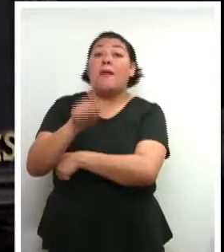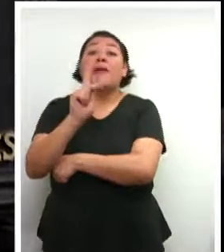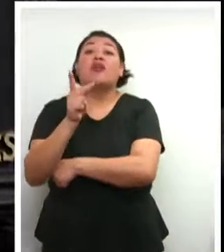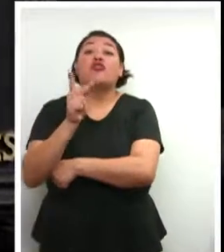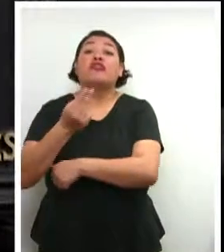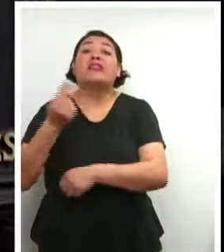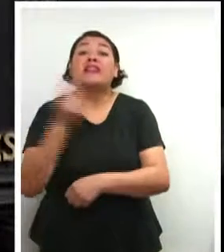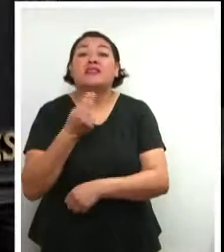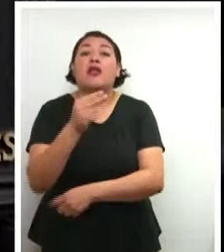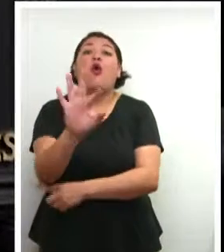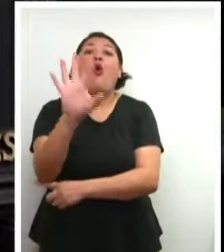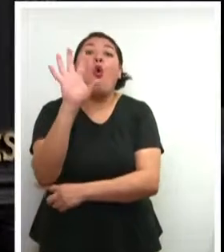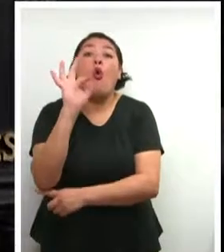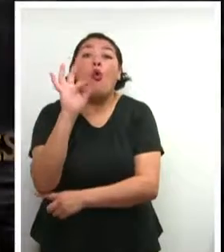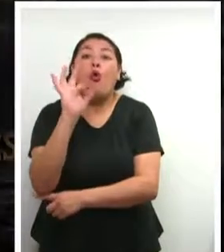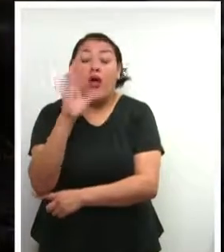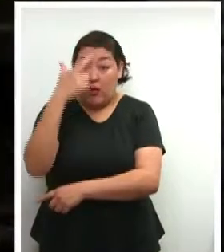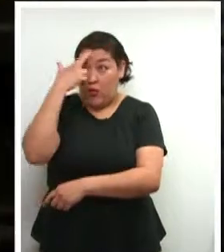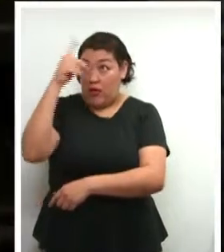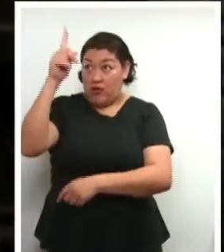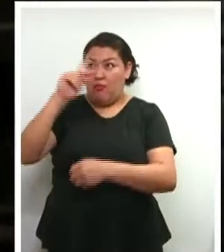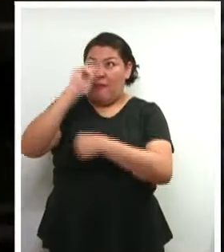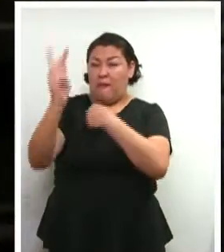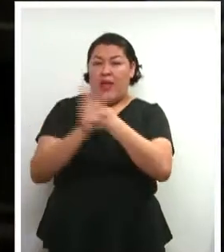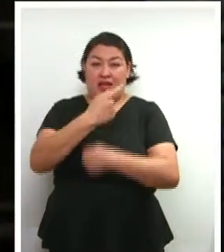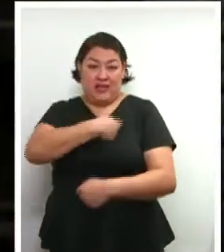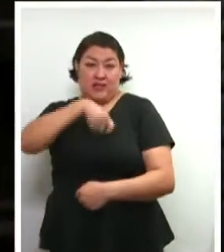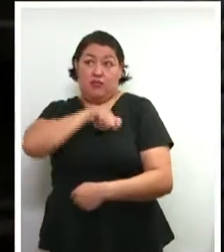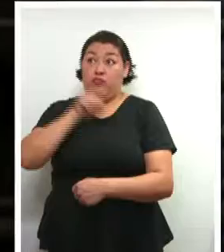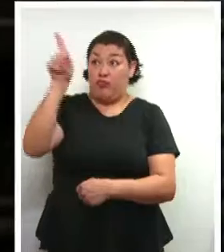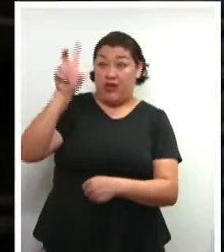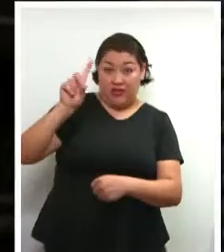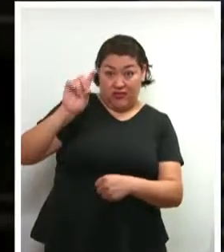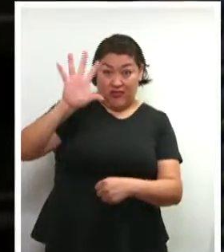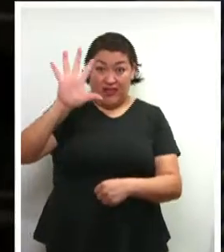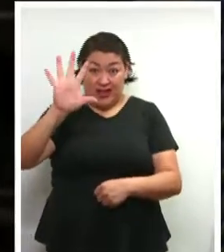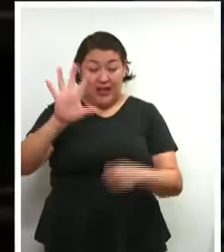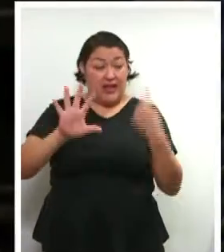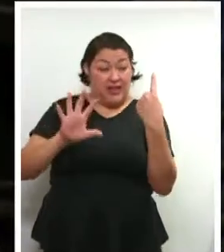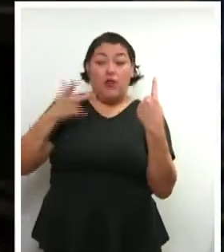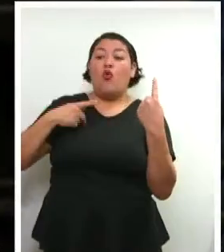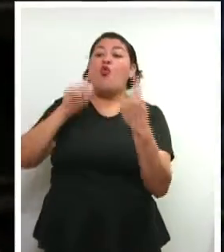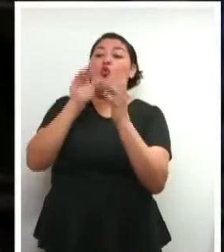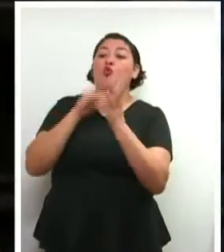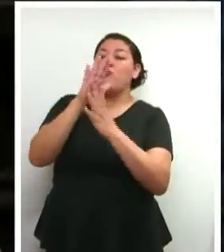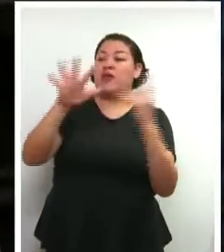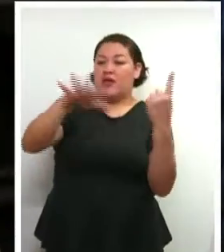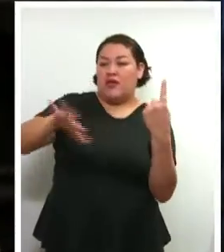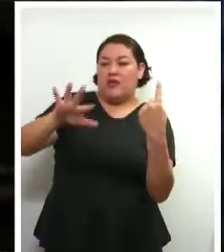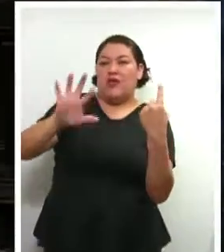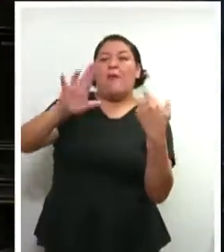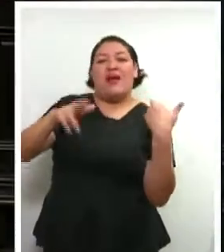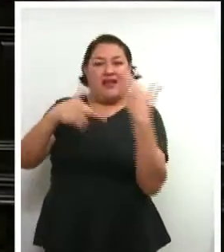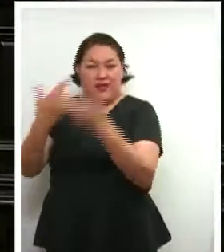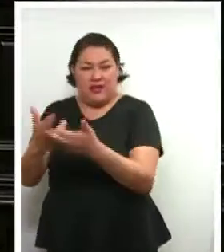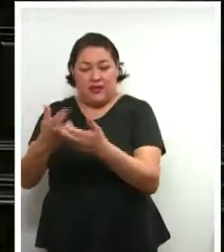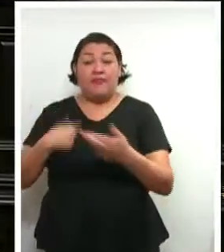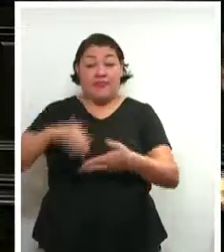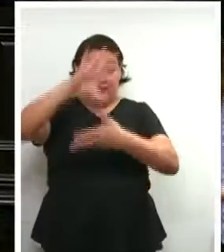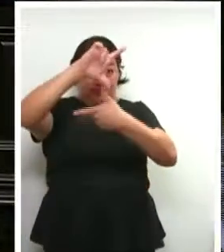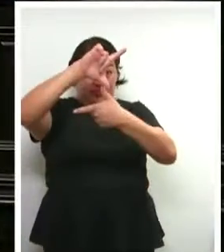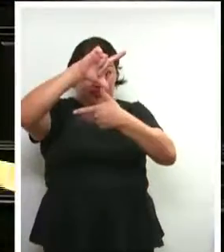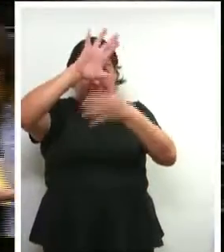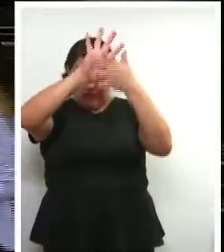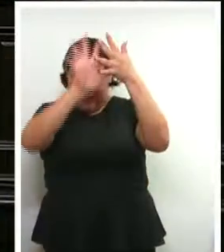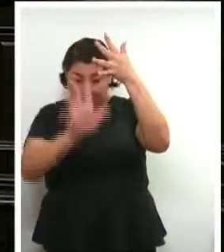tienen 35, siendo los más desarrollados. Estados Unidos cuenta con 26 donantes. En América Latina se tiene un